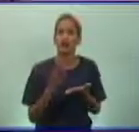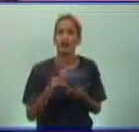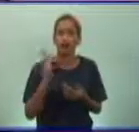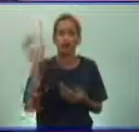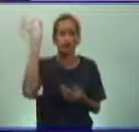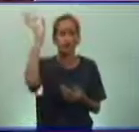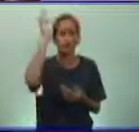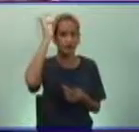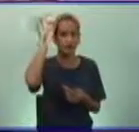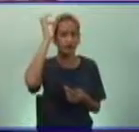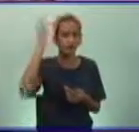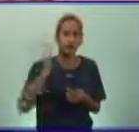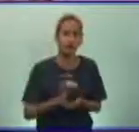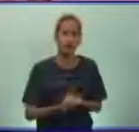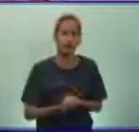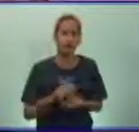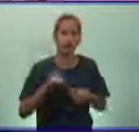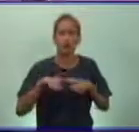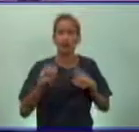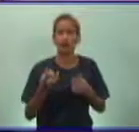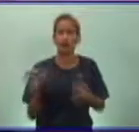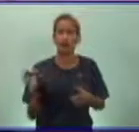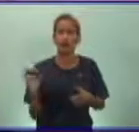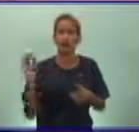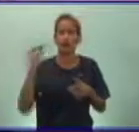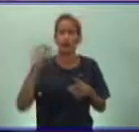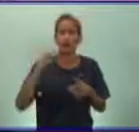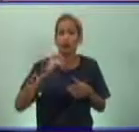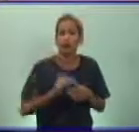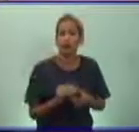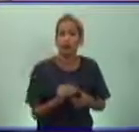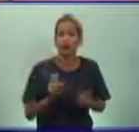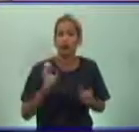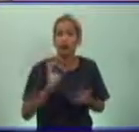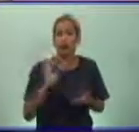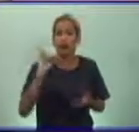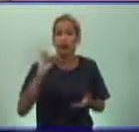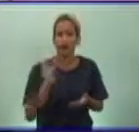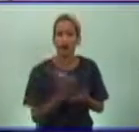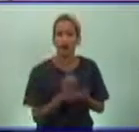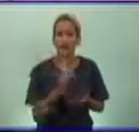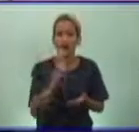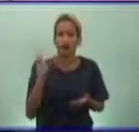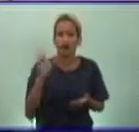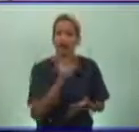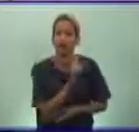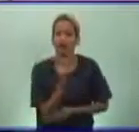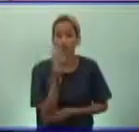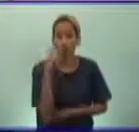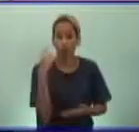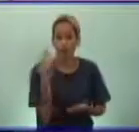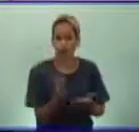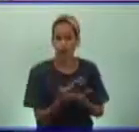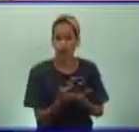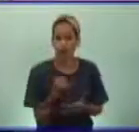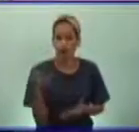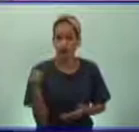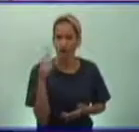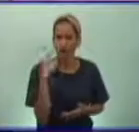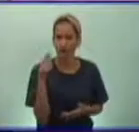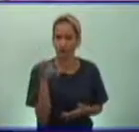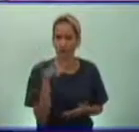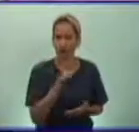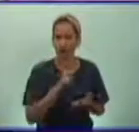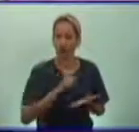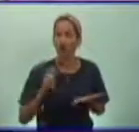qué? Porque cuando se reincorporen en las escuelas, sus maestros comprobarán si de verdad compartieron estos